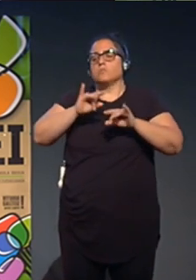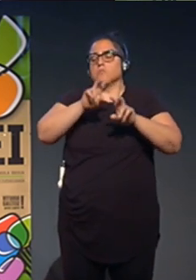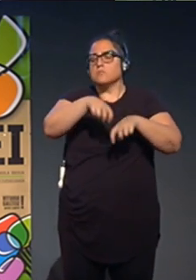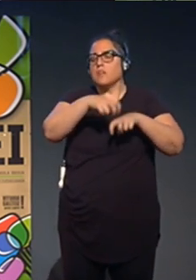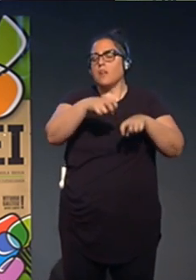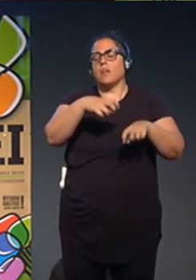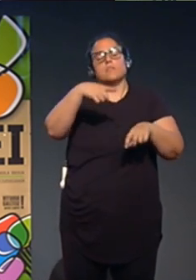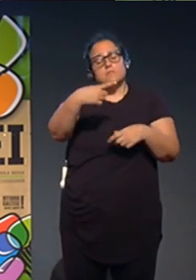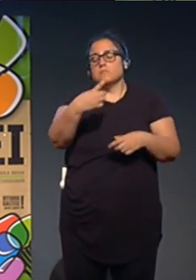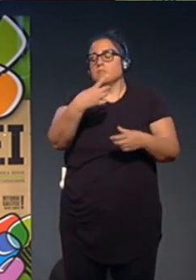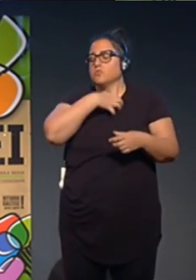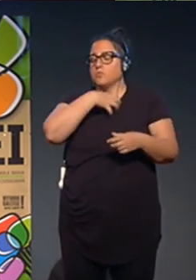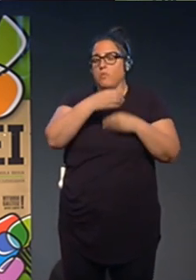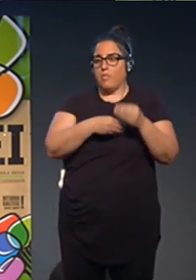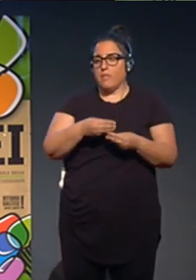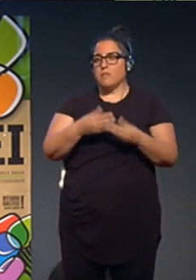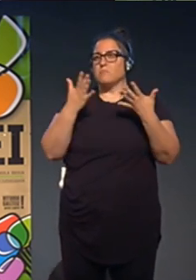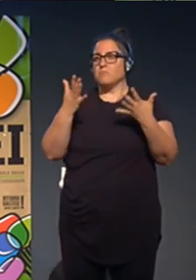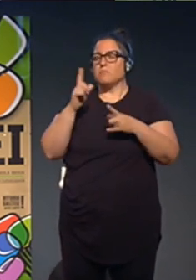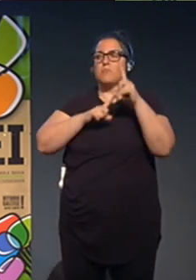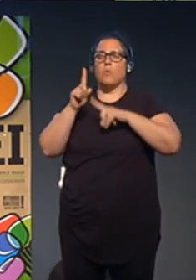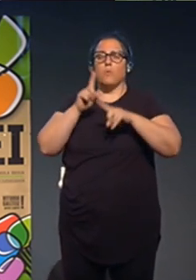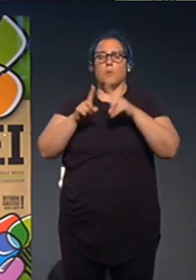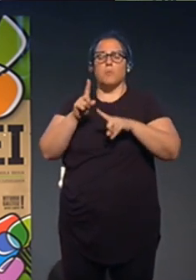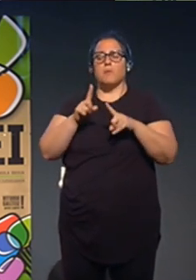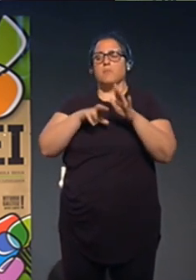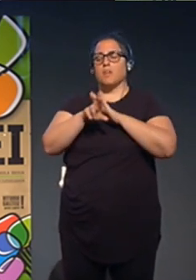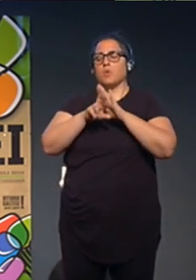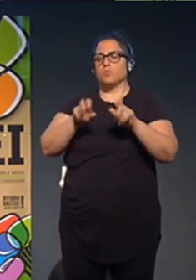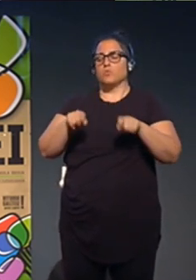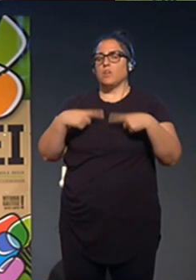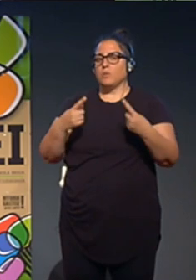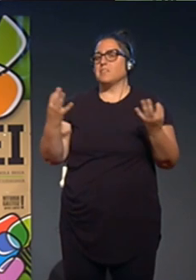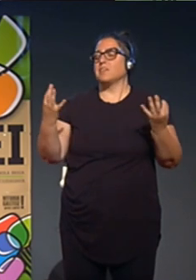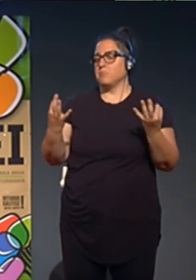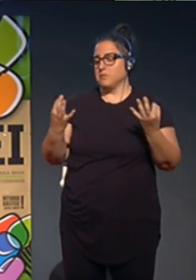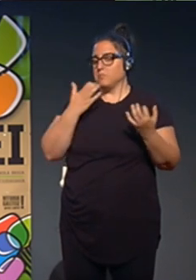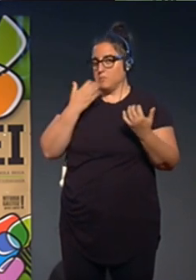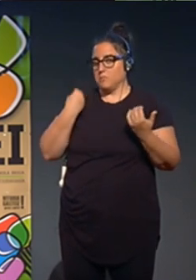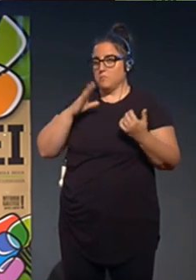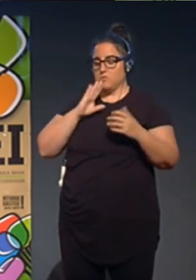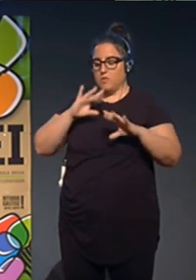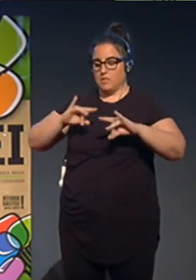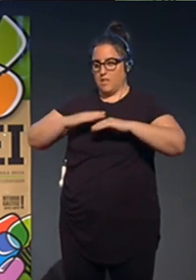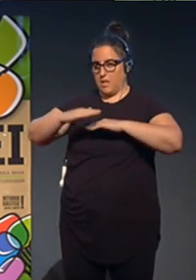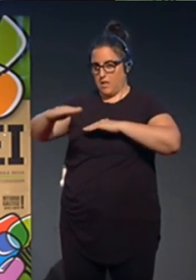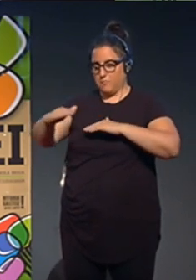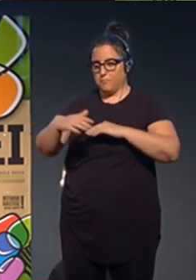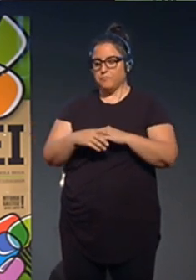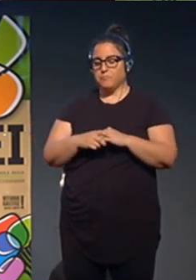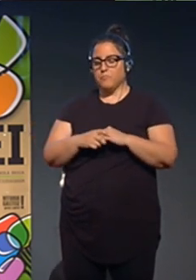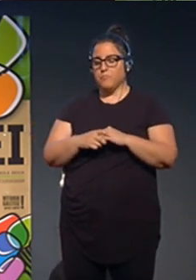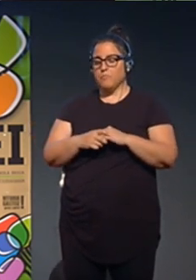pero qué está ocurriendo con esos recursos naturales y vamos a ver el caso de la tierra en un y datos de nuevo en